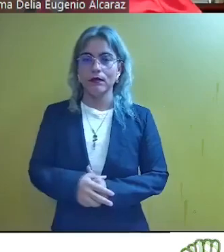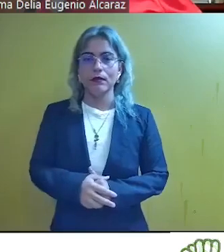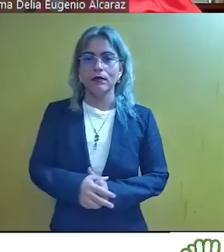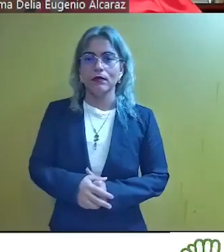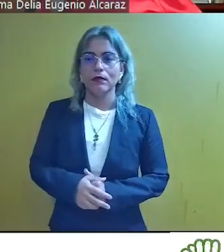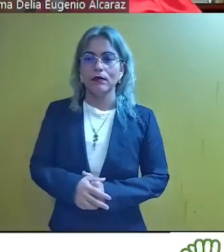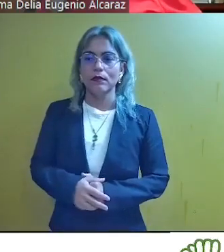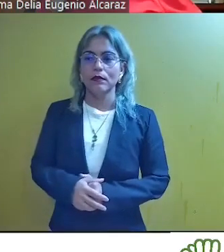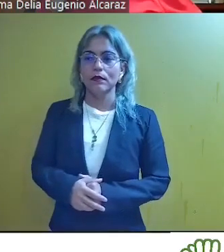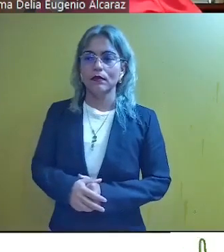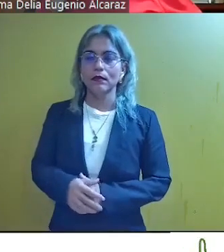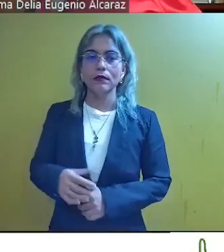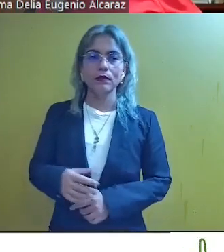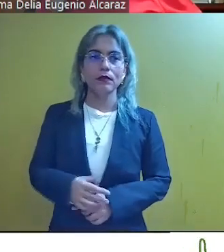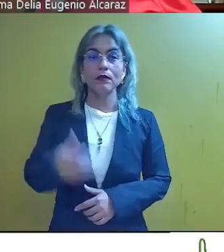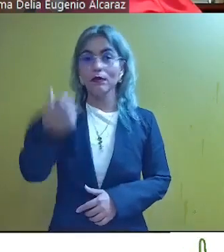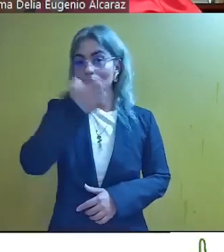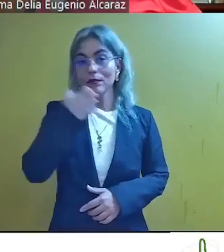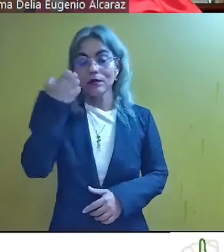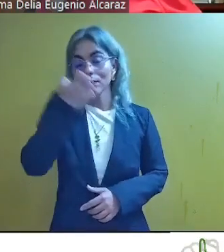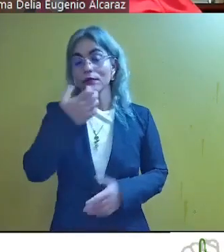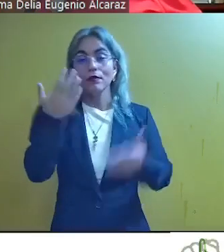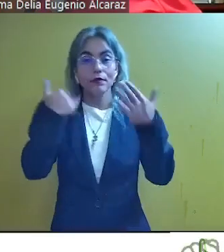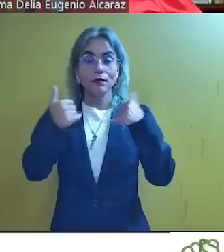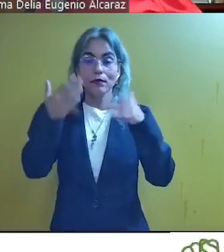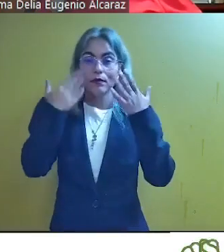existe una indebida valoración del dictamen tesonal